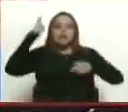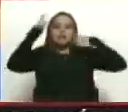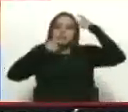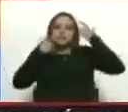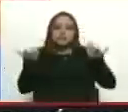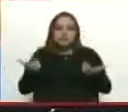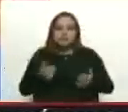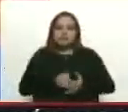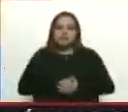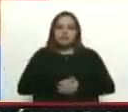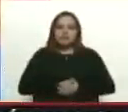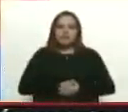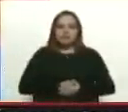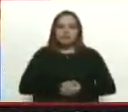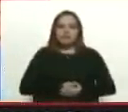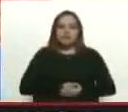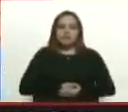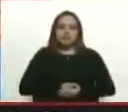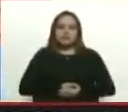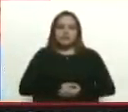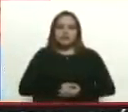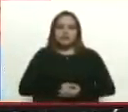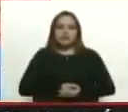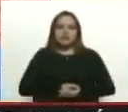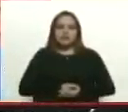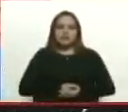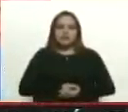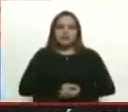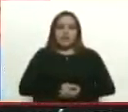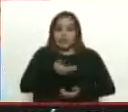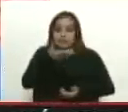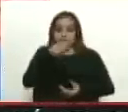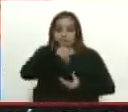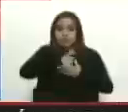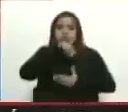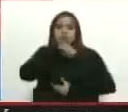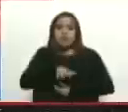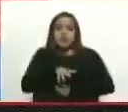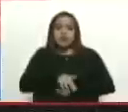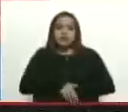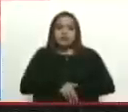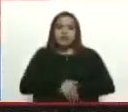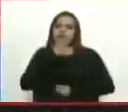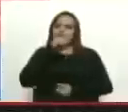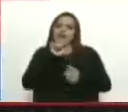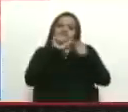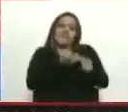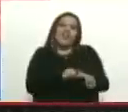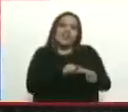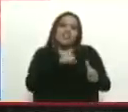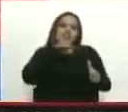Por eso la historia tiene, no es tan estática como parece.